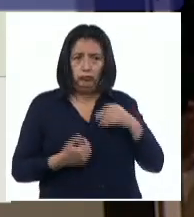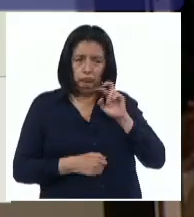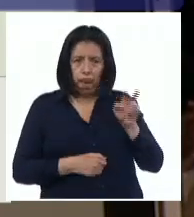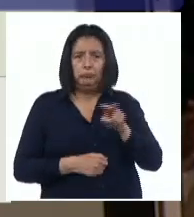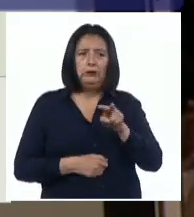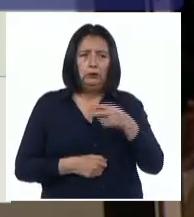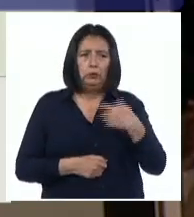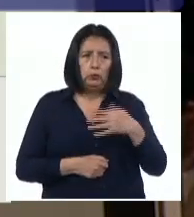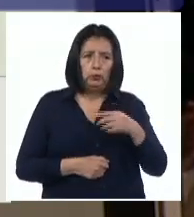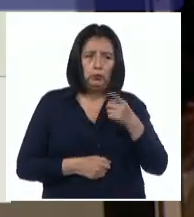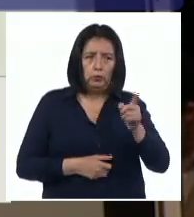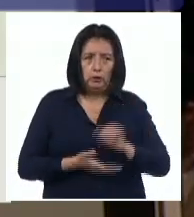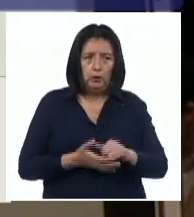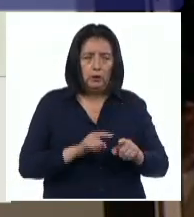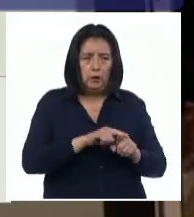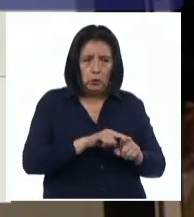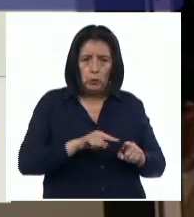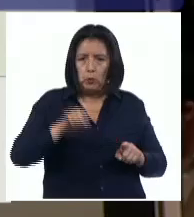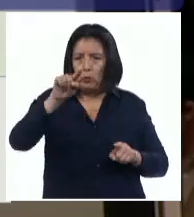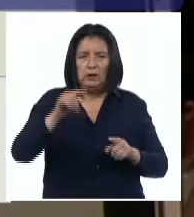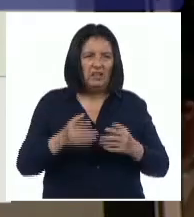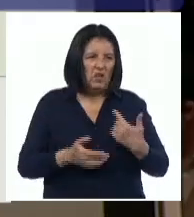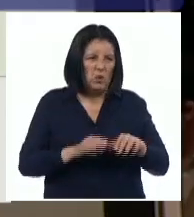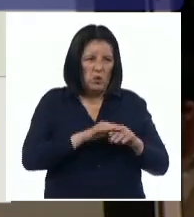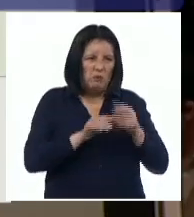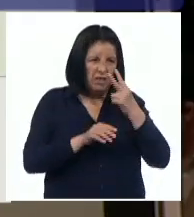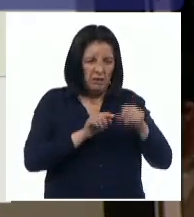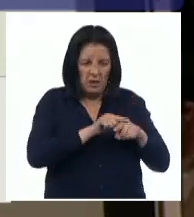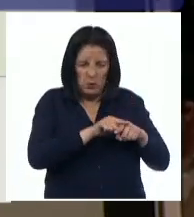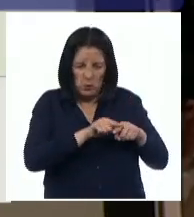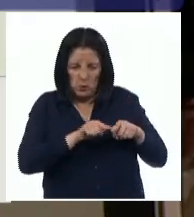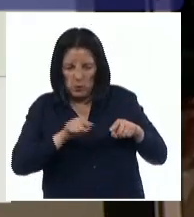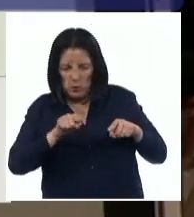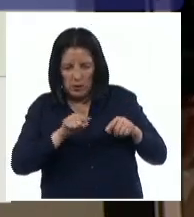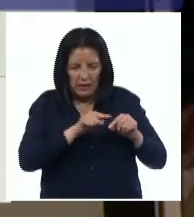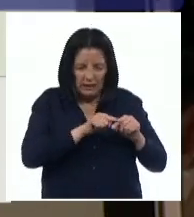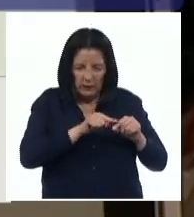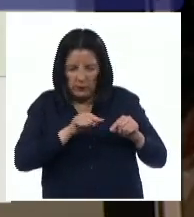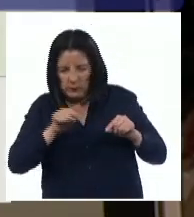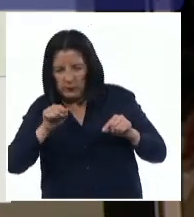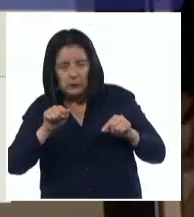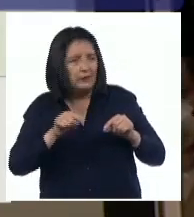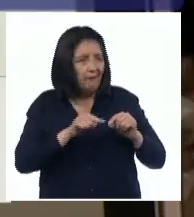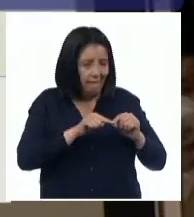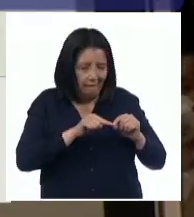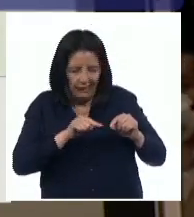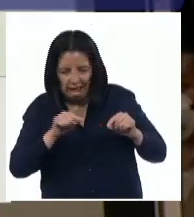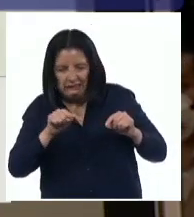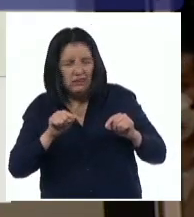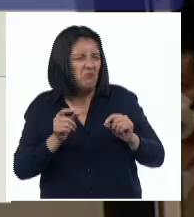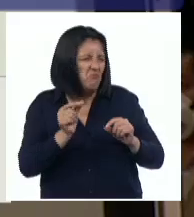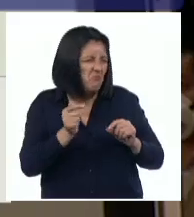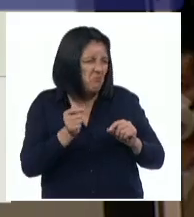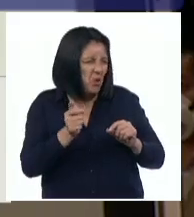miren cuál era la tendencia de la curva de pruebas. Era casi plana, con una pequeña pendiente, hasta